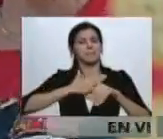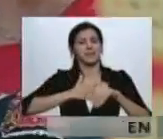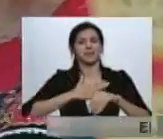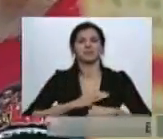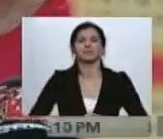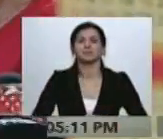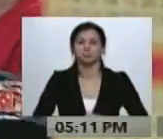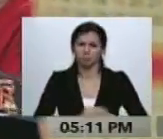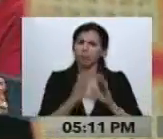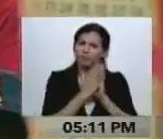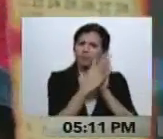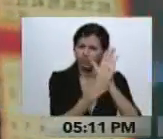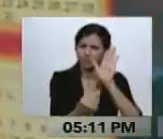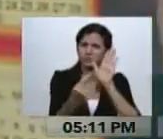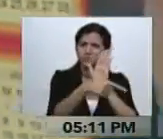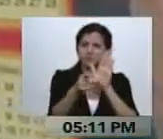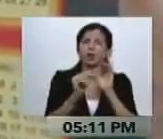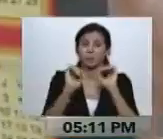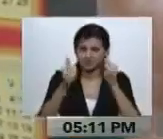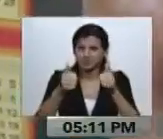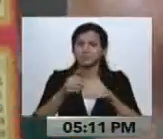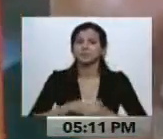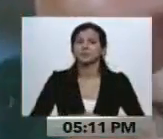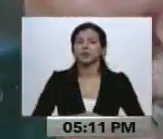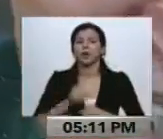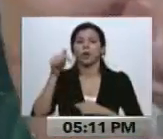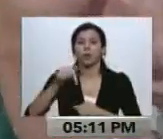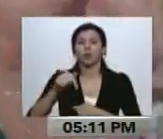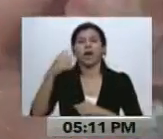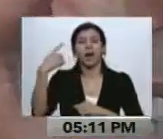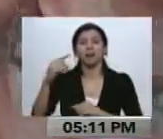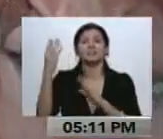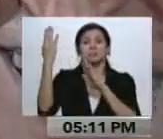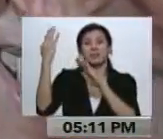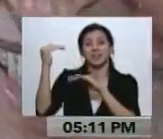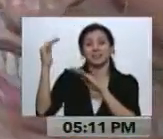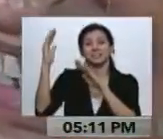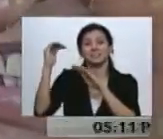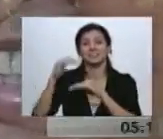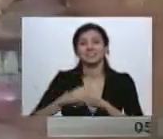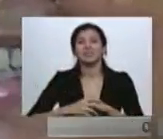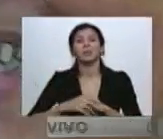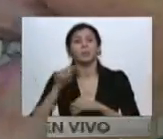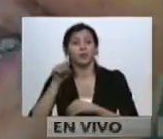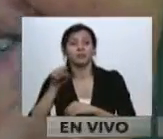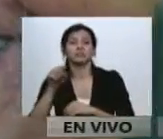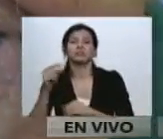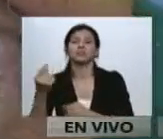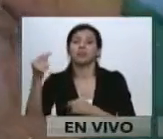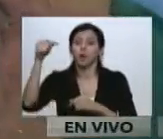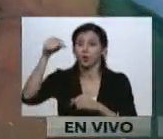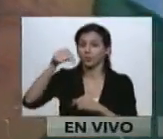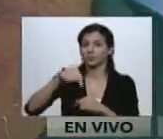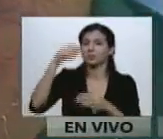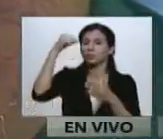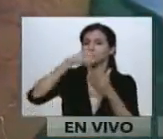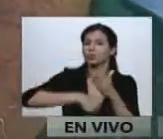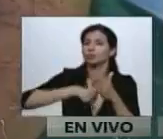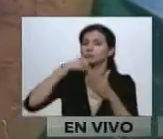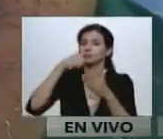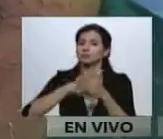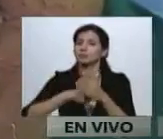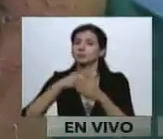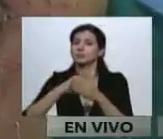mía. Por eso es que hoy tenemos esperanza, por eso es que hoy luchamos